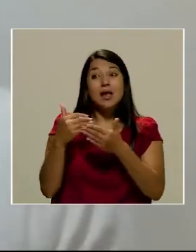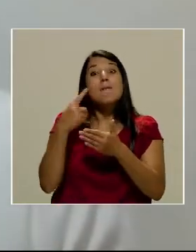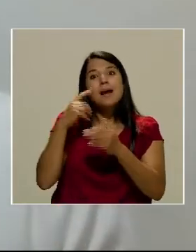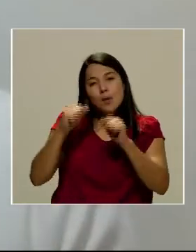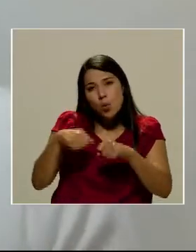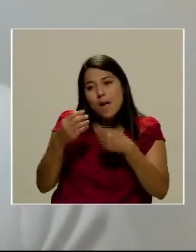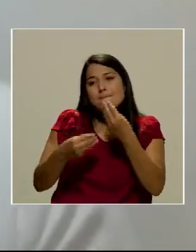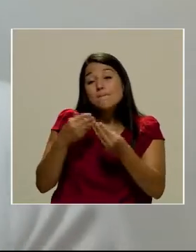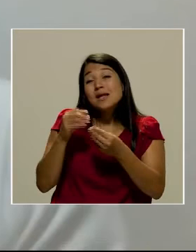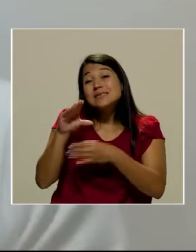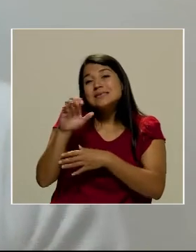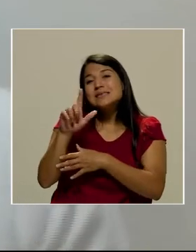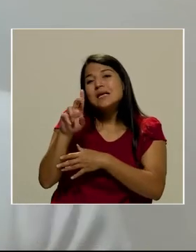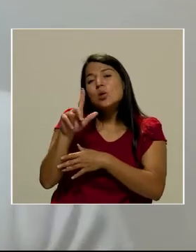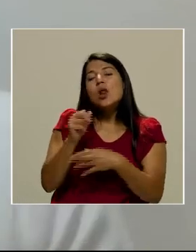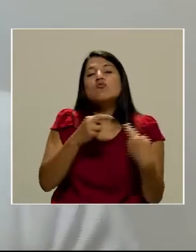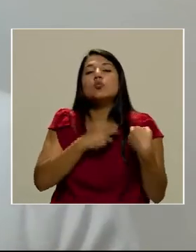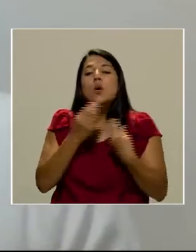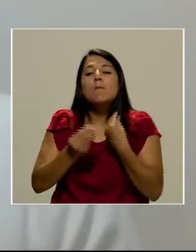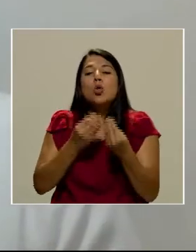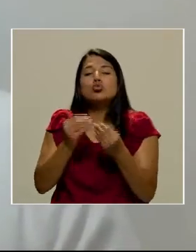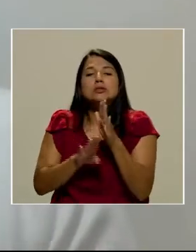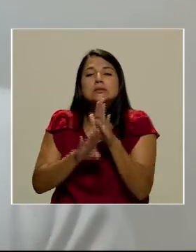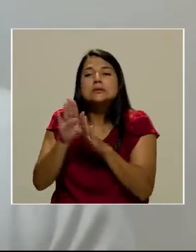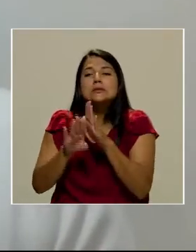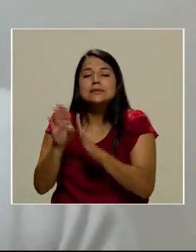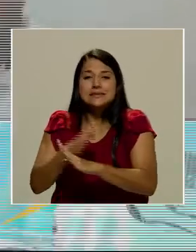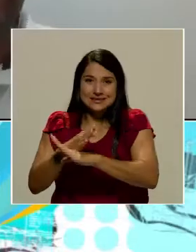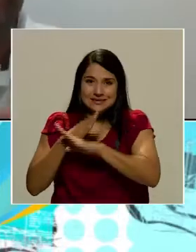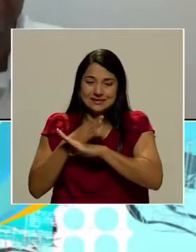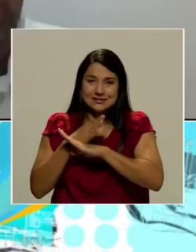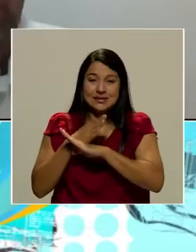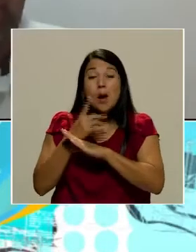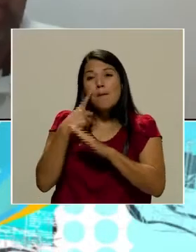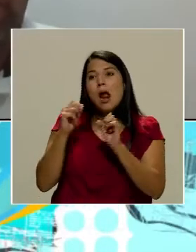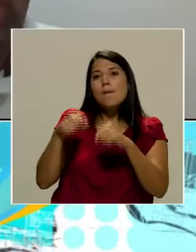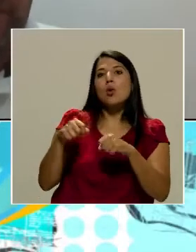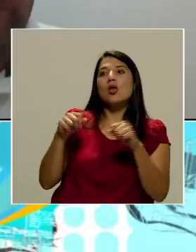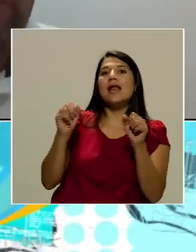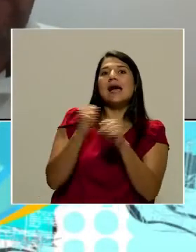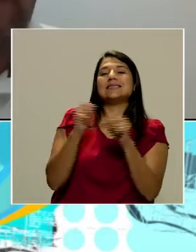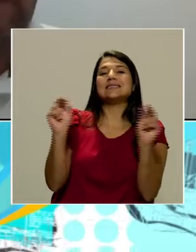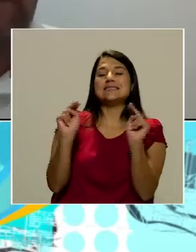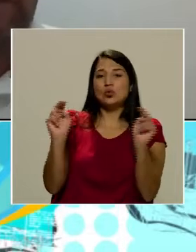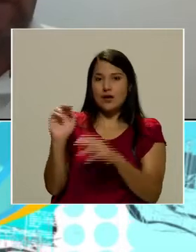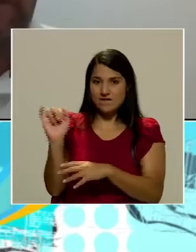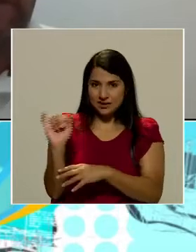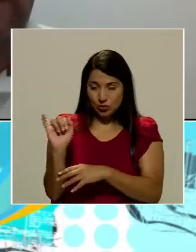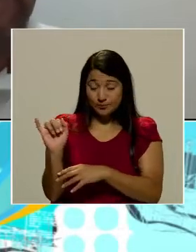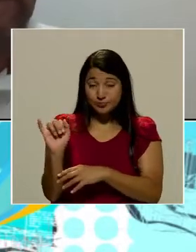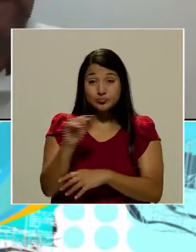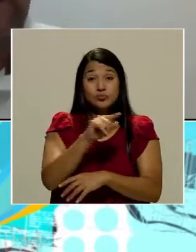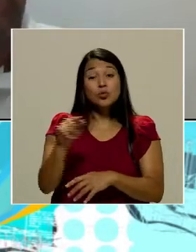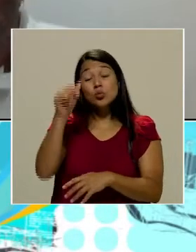al coronavirus, al SARS-CoV-2, para neutralizar la infección, recordemos, de